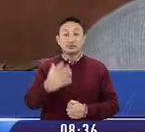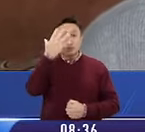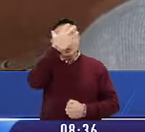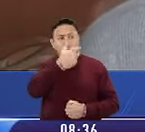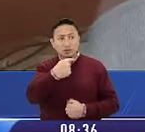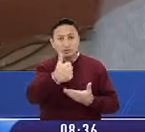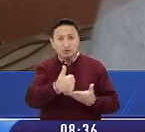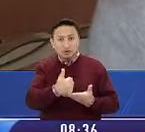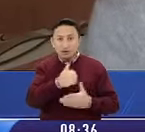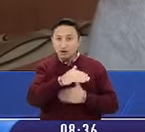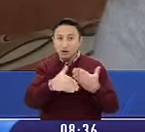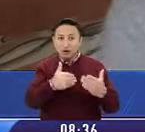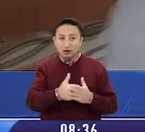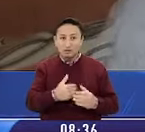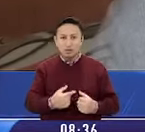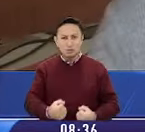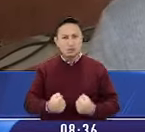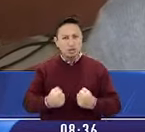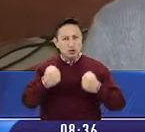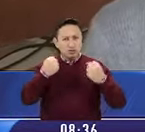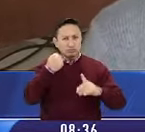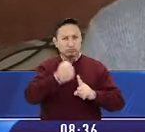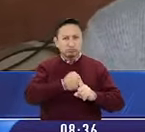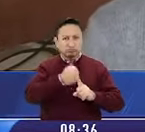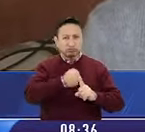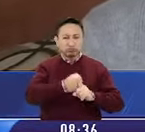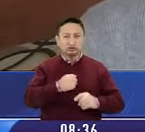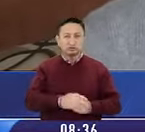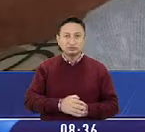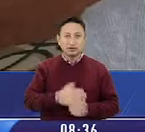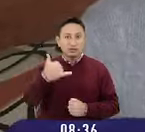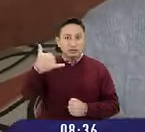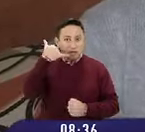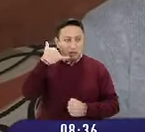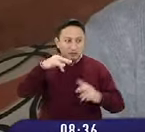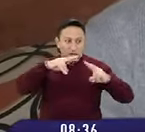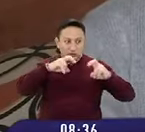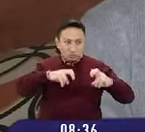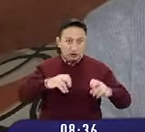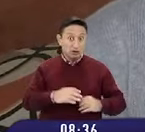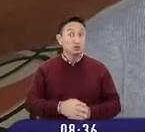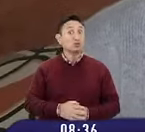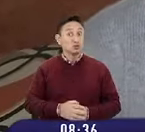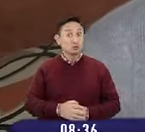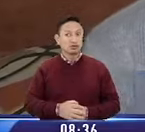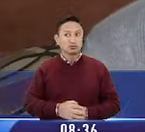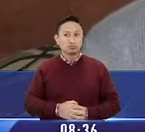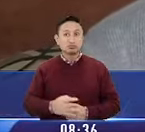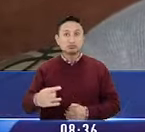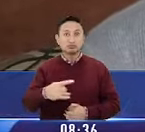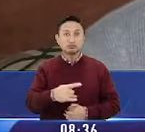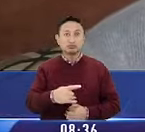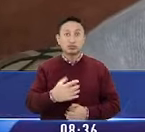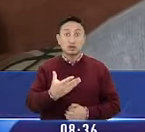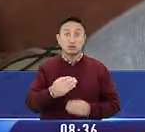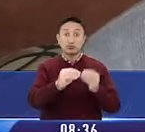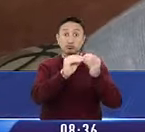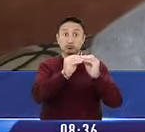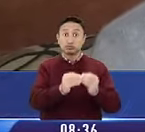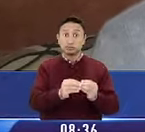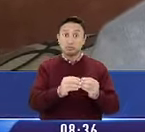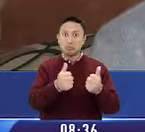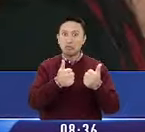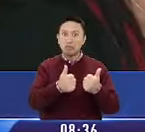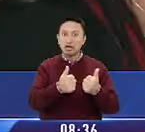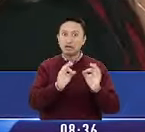ayuda en todo. Trabaja duro, rastrea los teléfonos así y tienen como mucha información y eso es